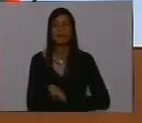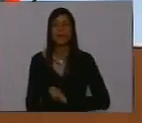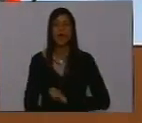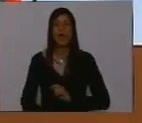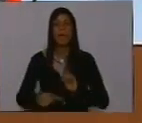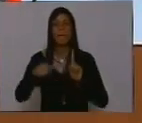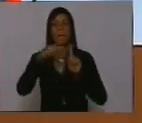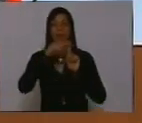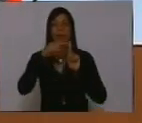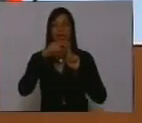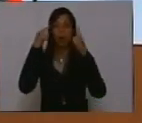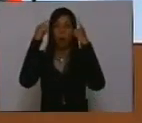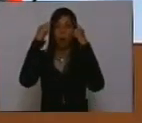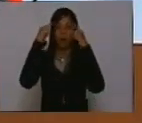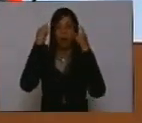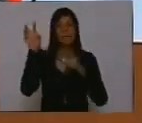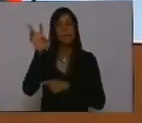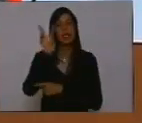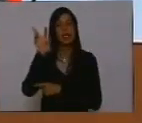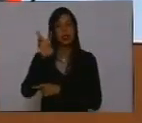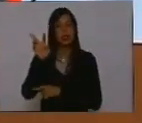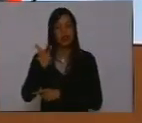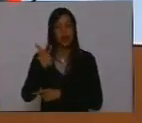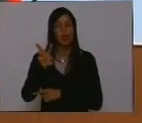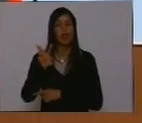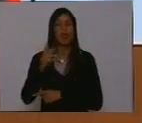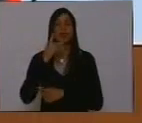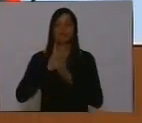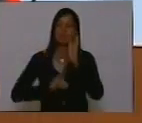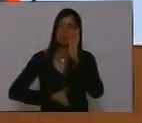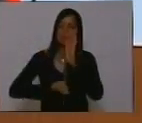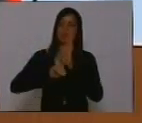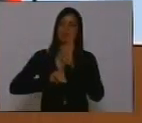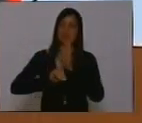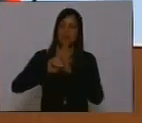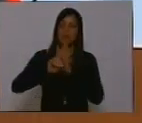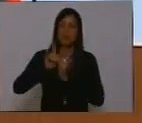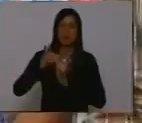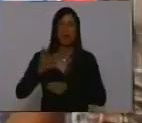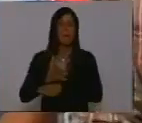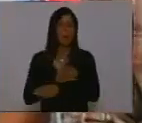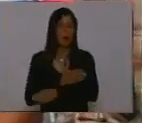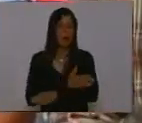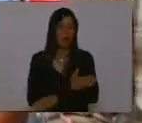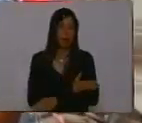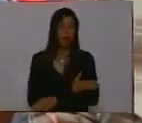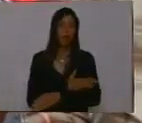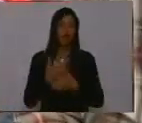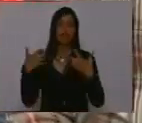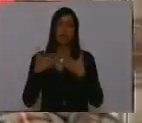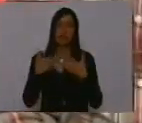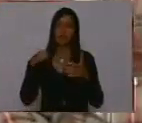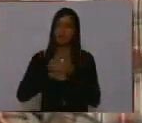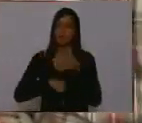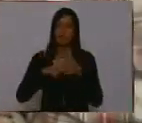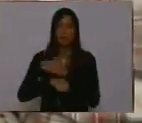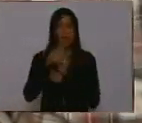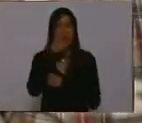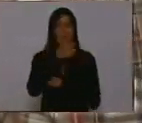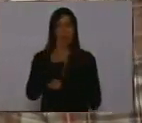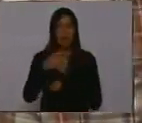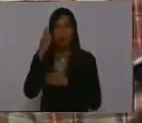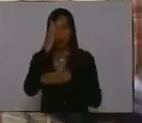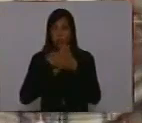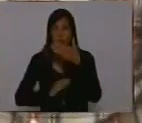optimismo en cuanto a que Venezuela saldrá de las dificultades que afronta actualmente, ya que la lucha incansable de los pueblos